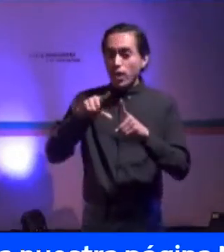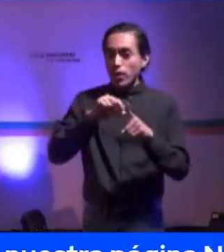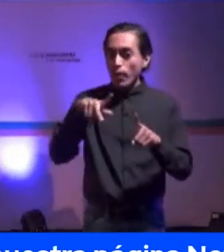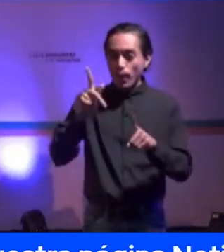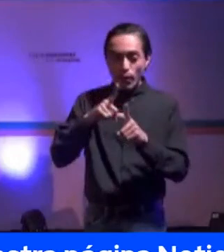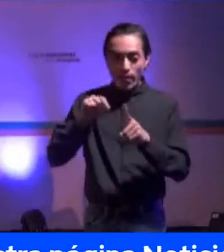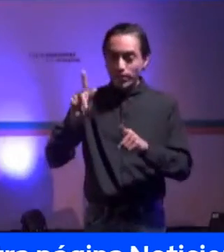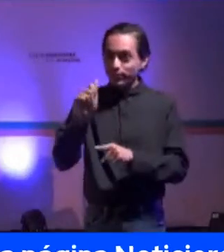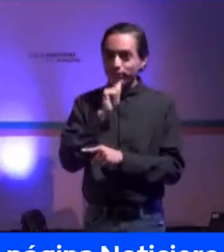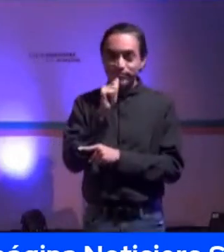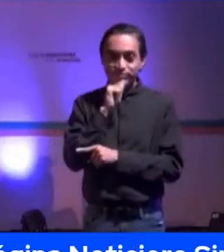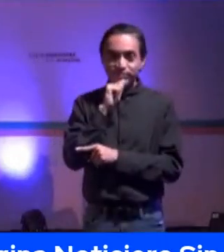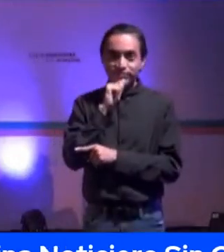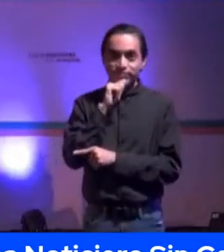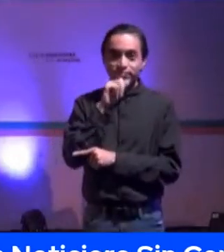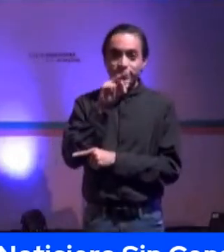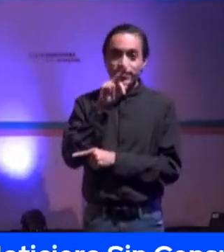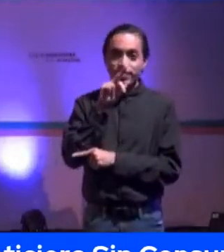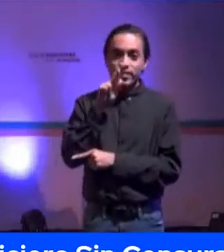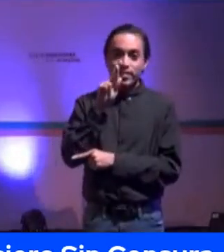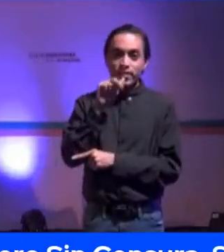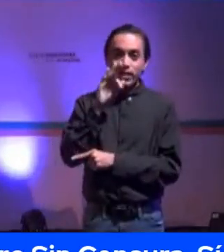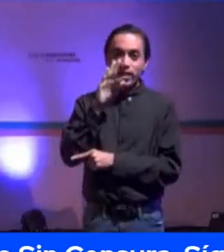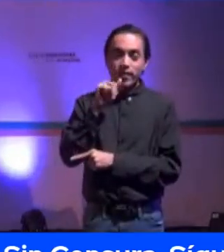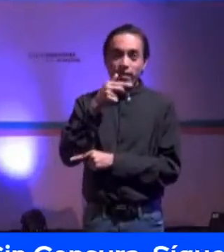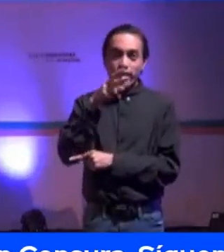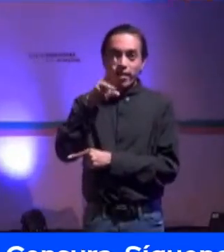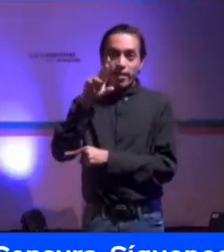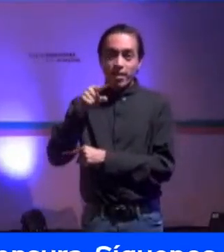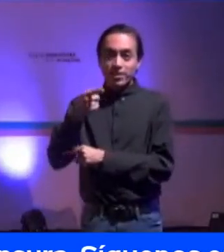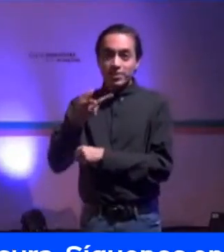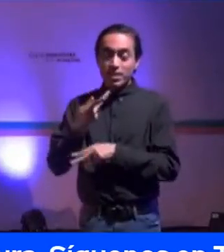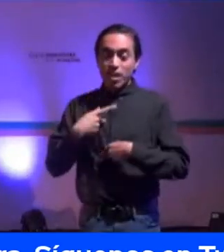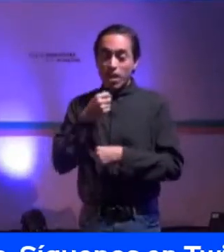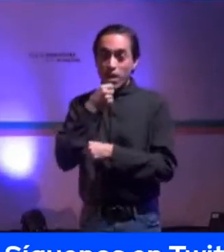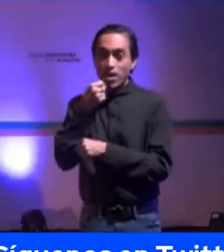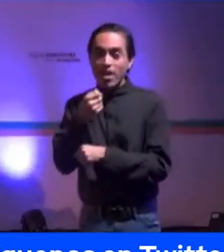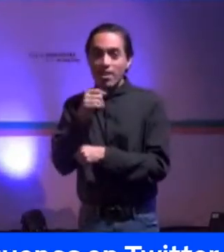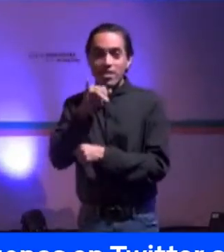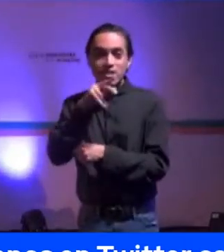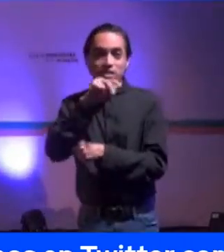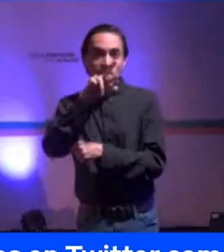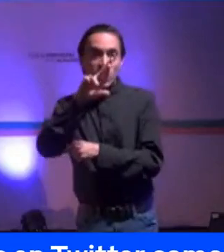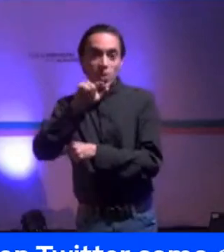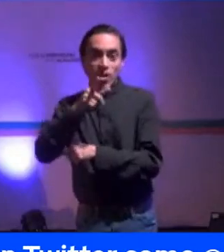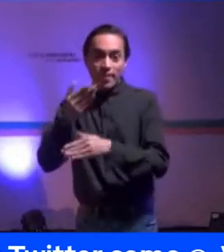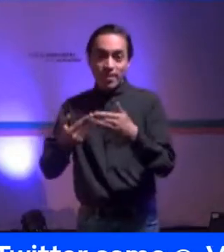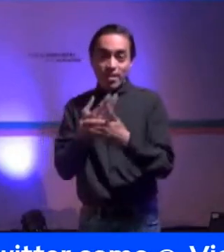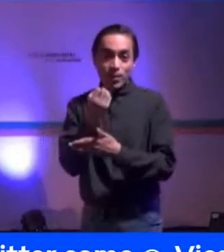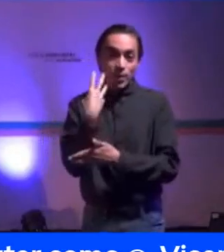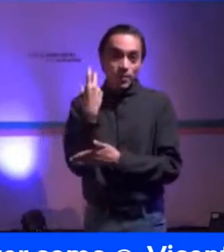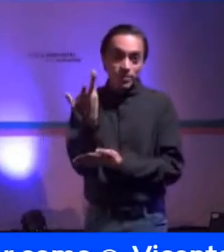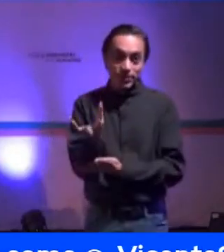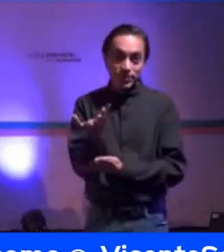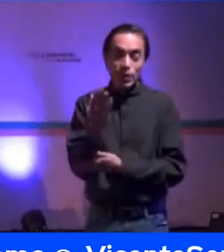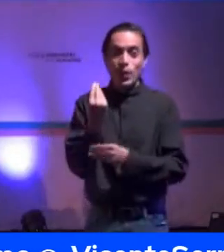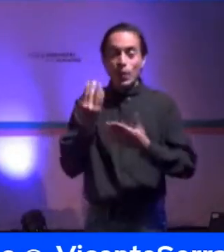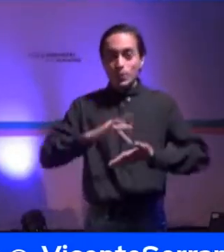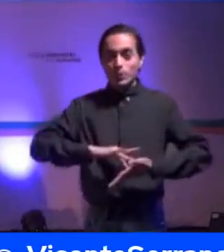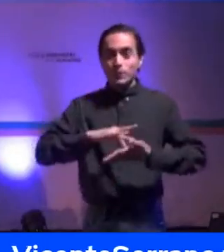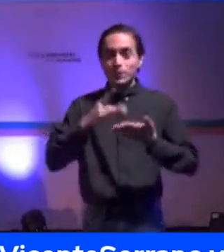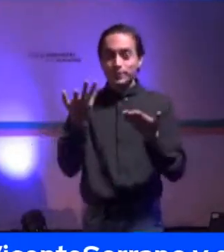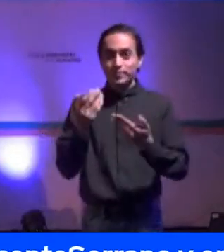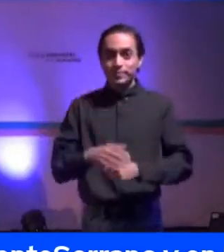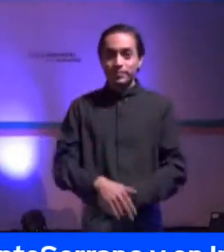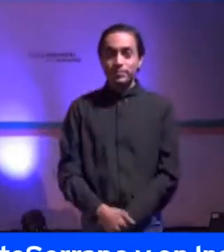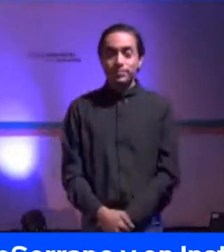Rafa Herrera, quien fuera corresponsal de Sin Censura en las mañaneras. Gracias, Rafa, y obviamente a todos los